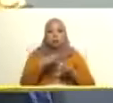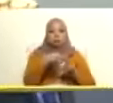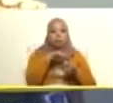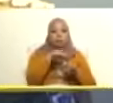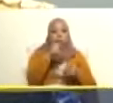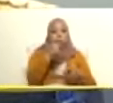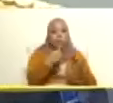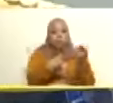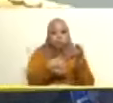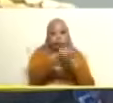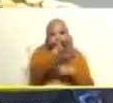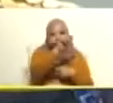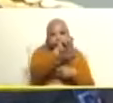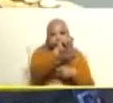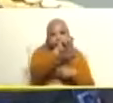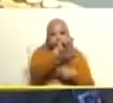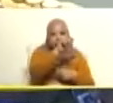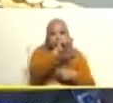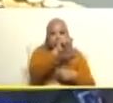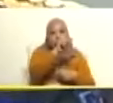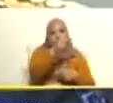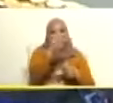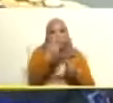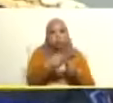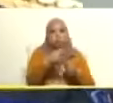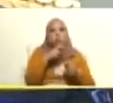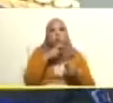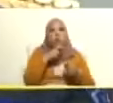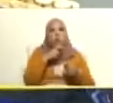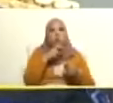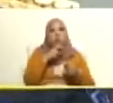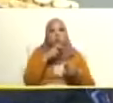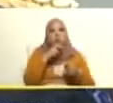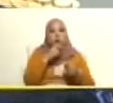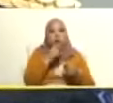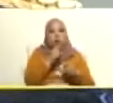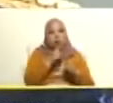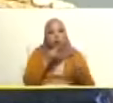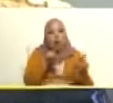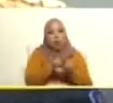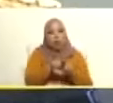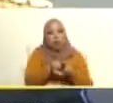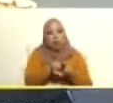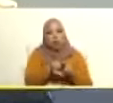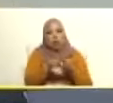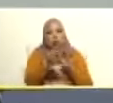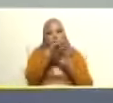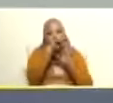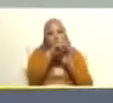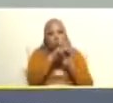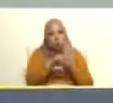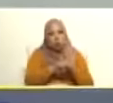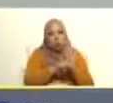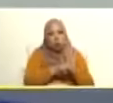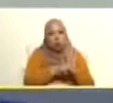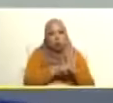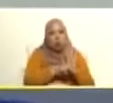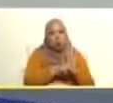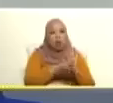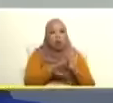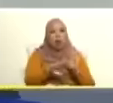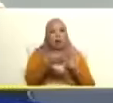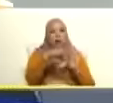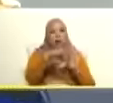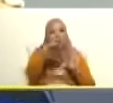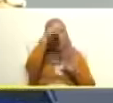contrabando de extracción era una línea, pues. Y bueno, hemos tomado esa experiencia, mi comandante en